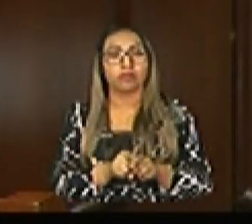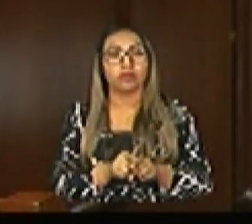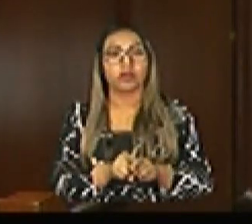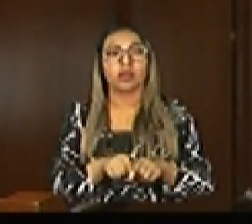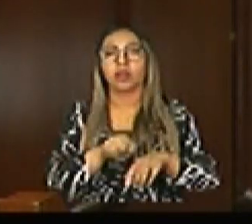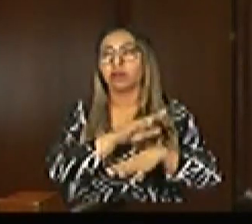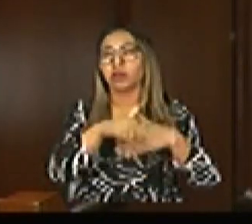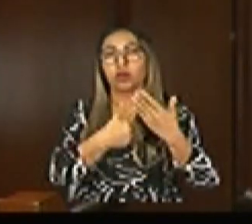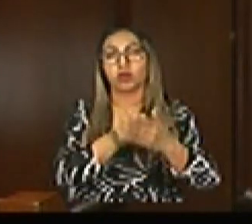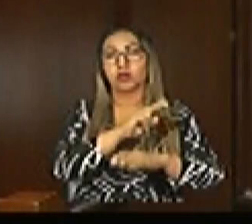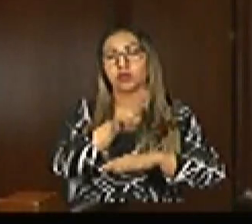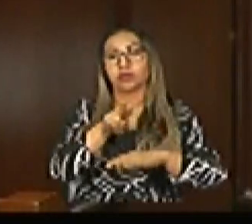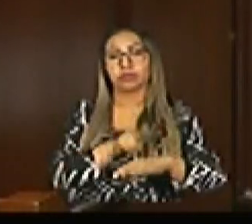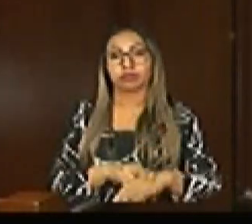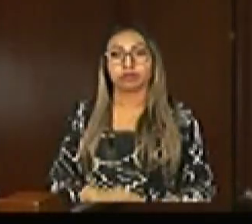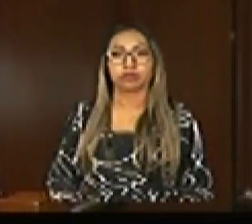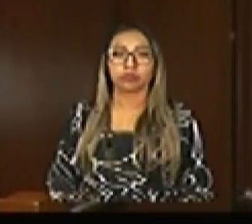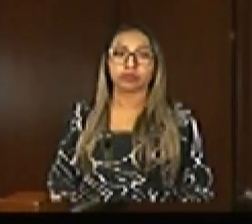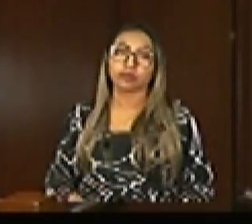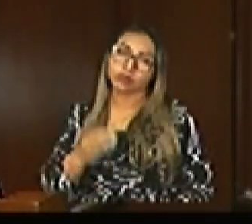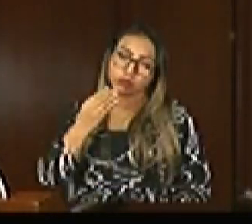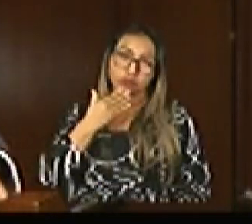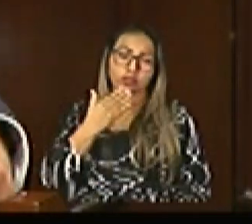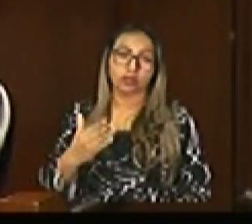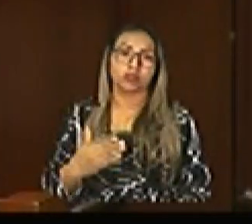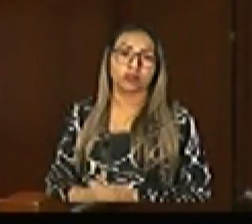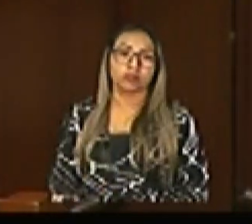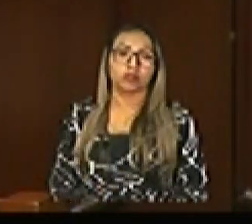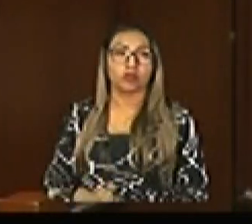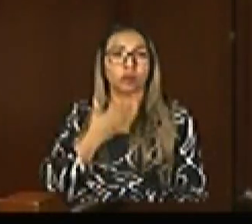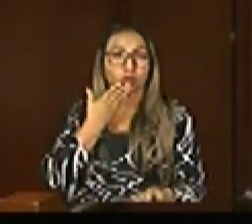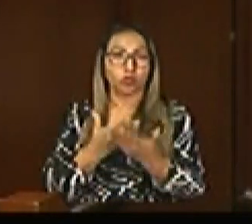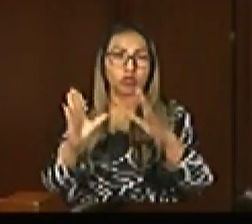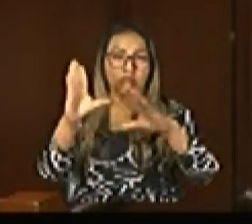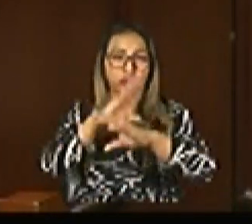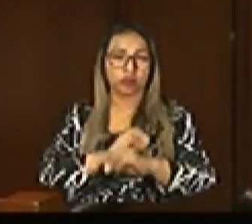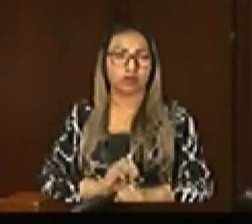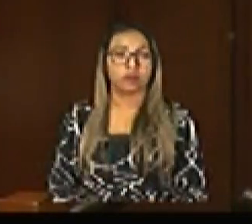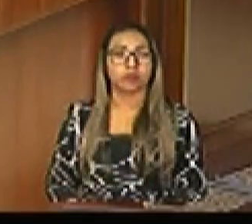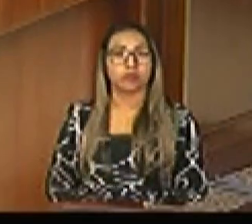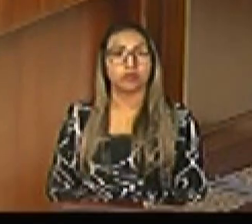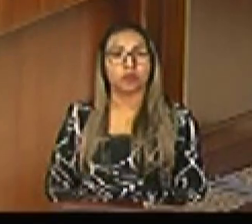de la Nación. Muchas gracias. Buenas noches.